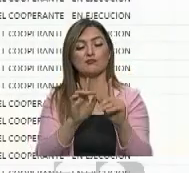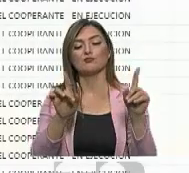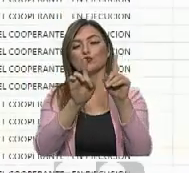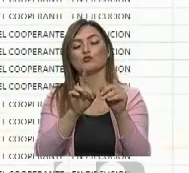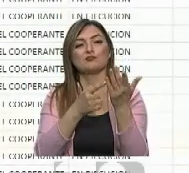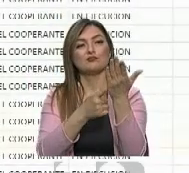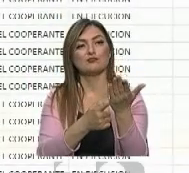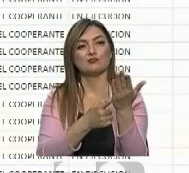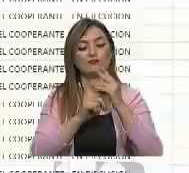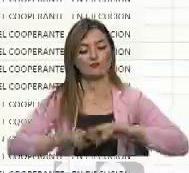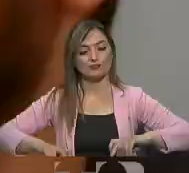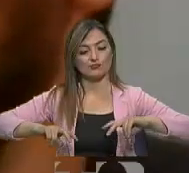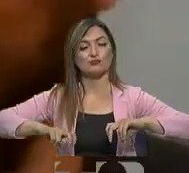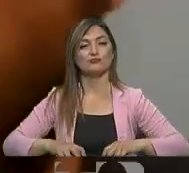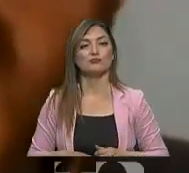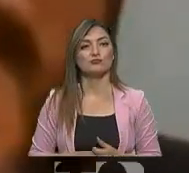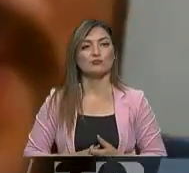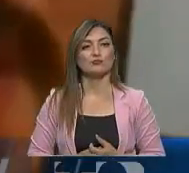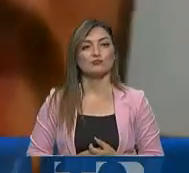para análisis su investigación